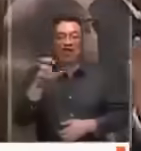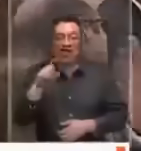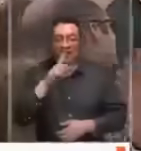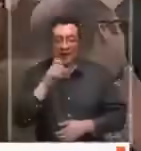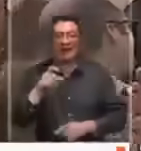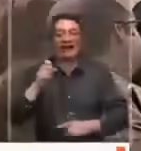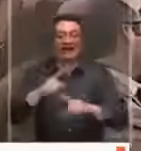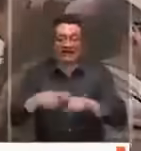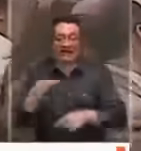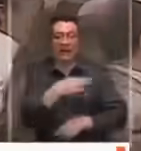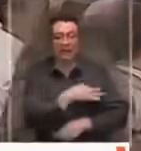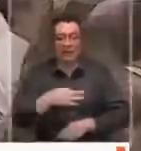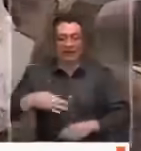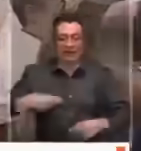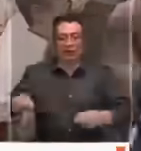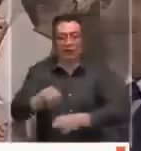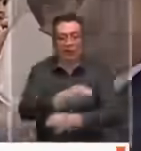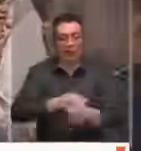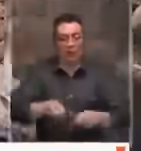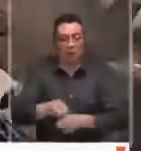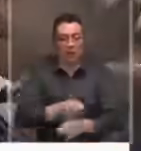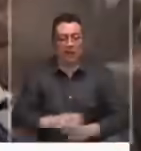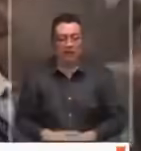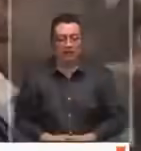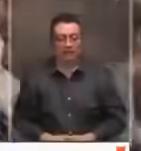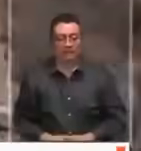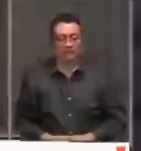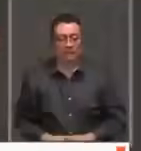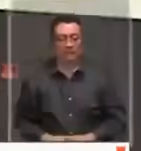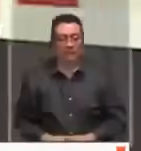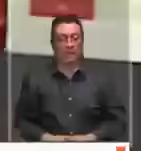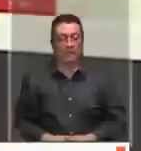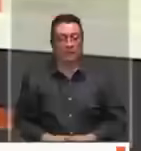Economía. Gloria Hood es ministra.